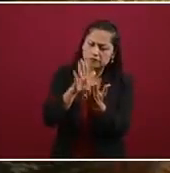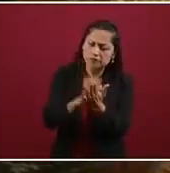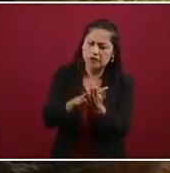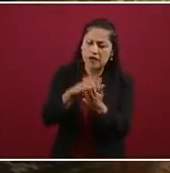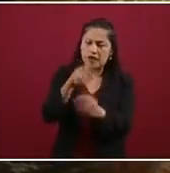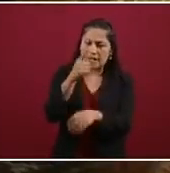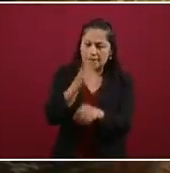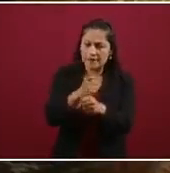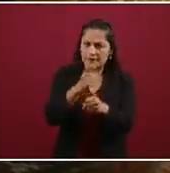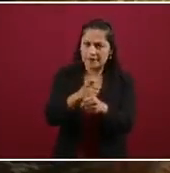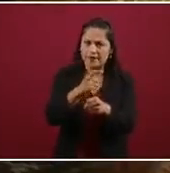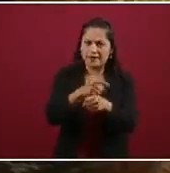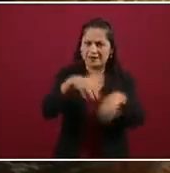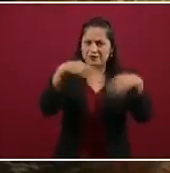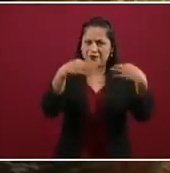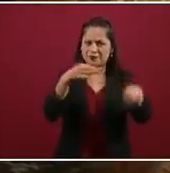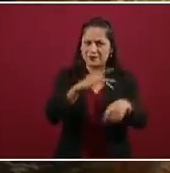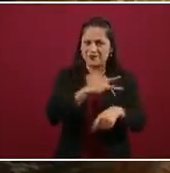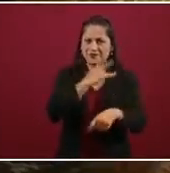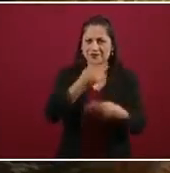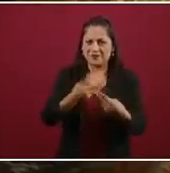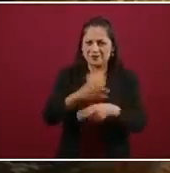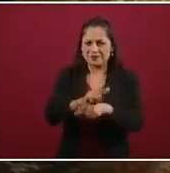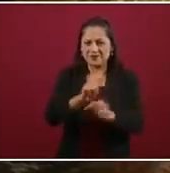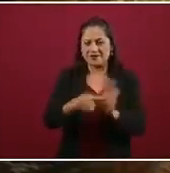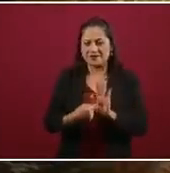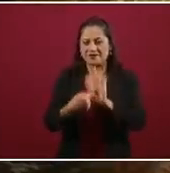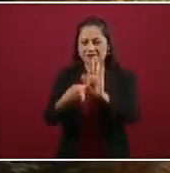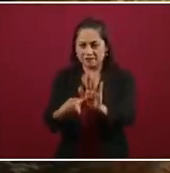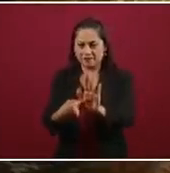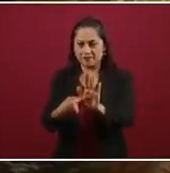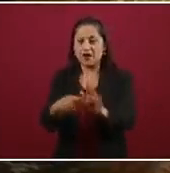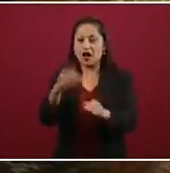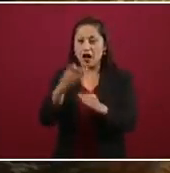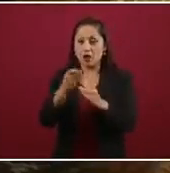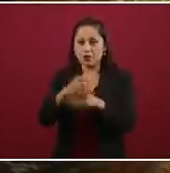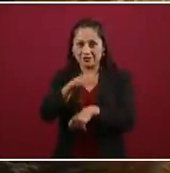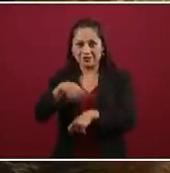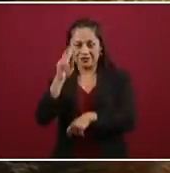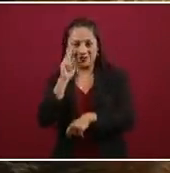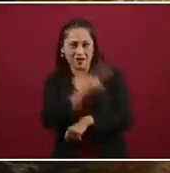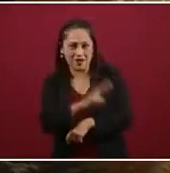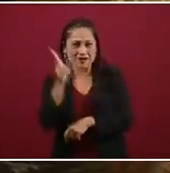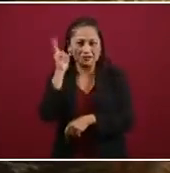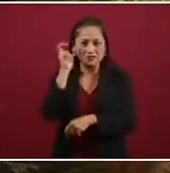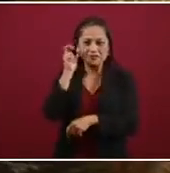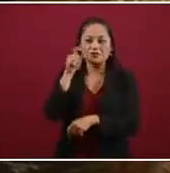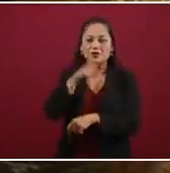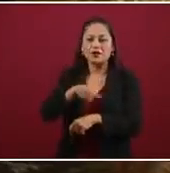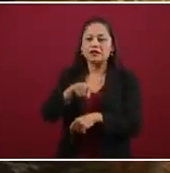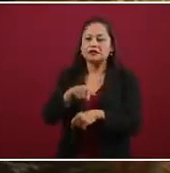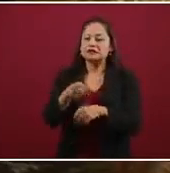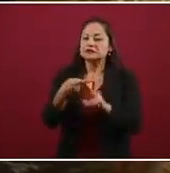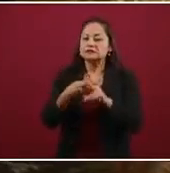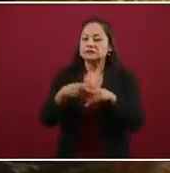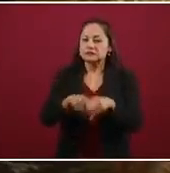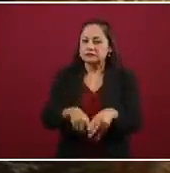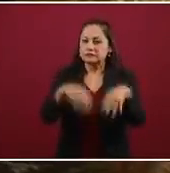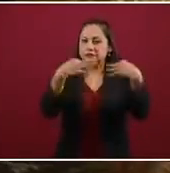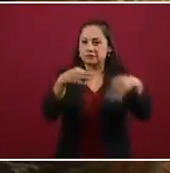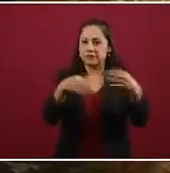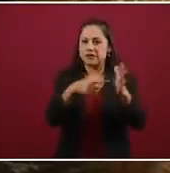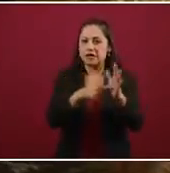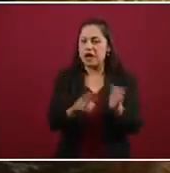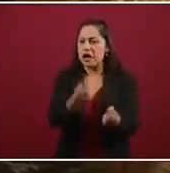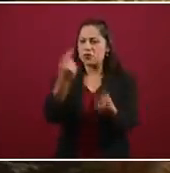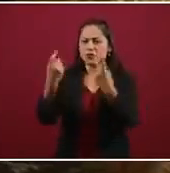Nación. Lo que ustedes acaban de escuchar, de ver, es un fragmento de este documento que, más allá de interés para aquellas personas que estén en la